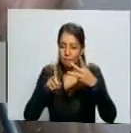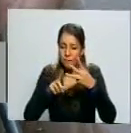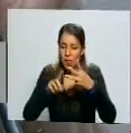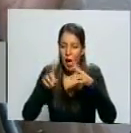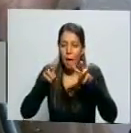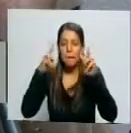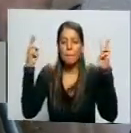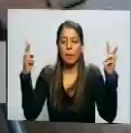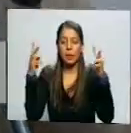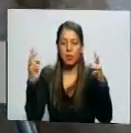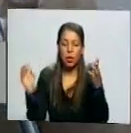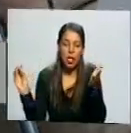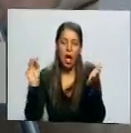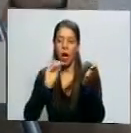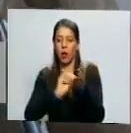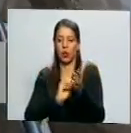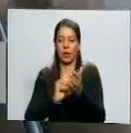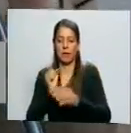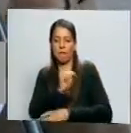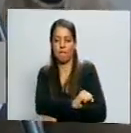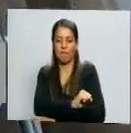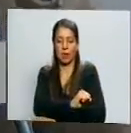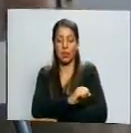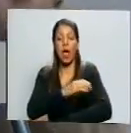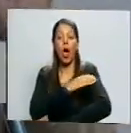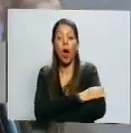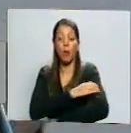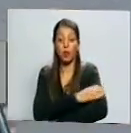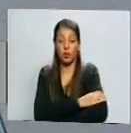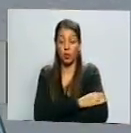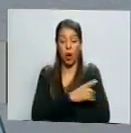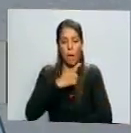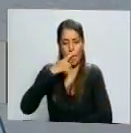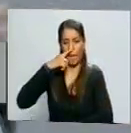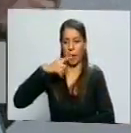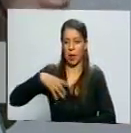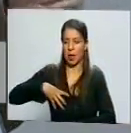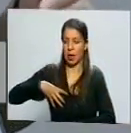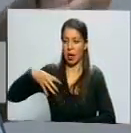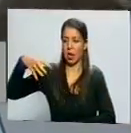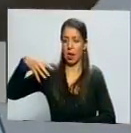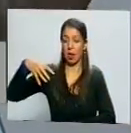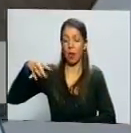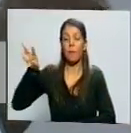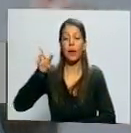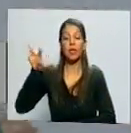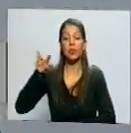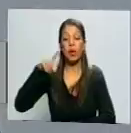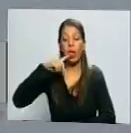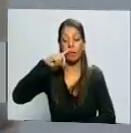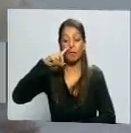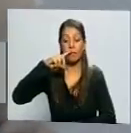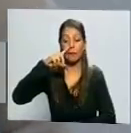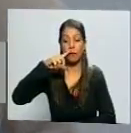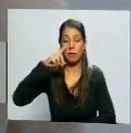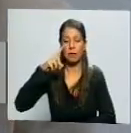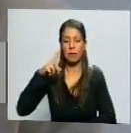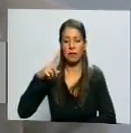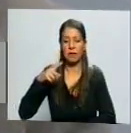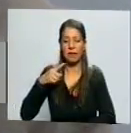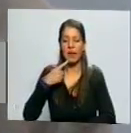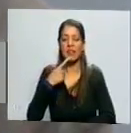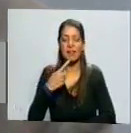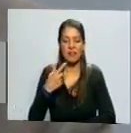revolución: arrancarle a la burguesía venezolana, o eso que degeneró